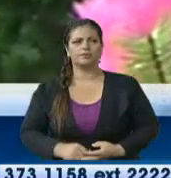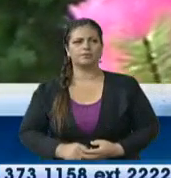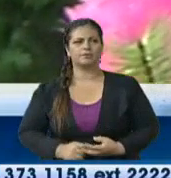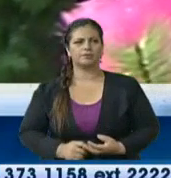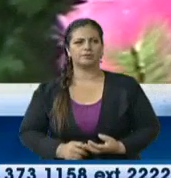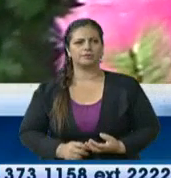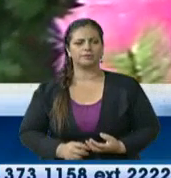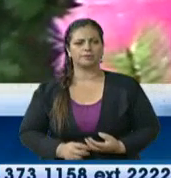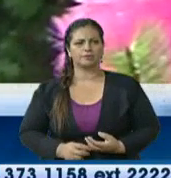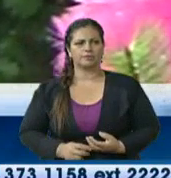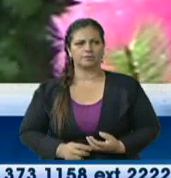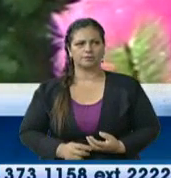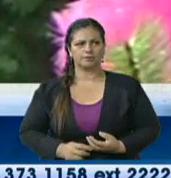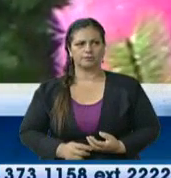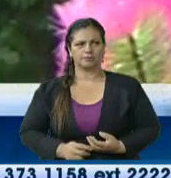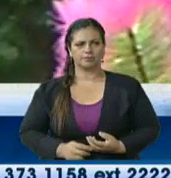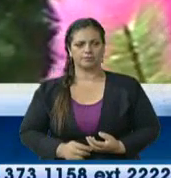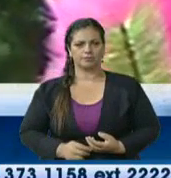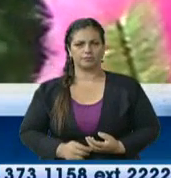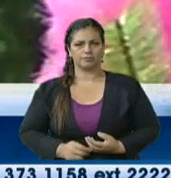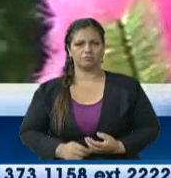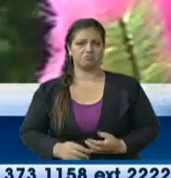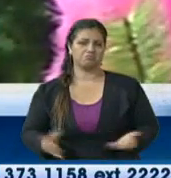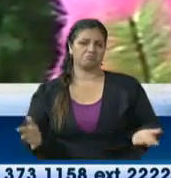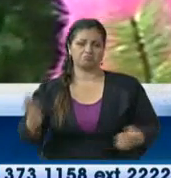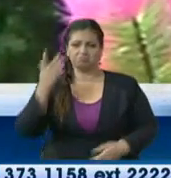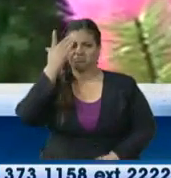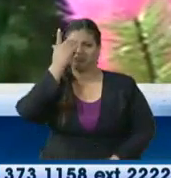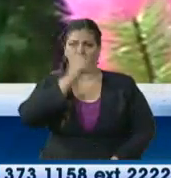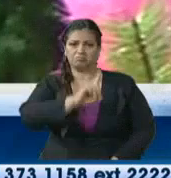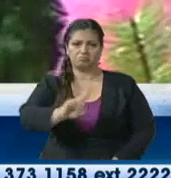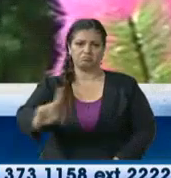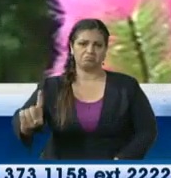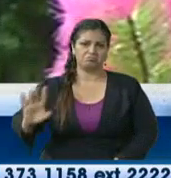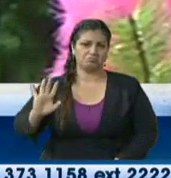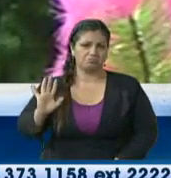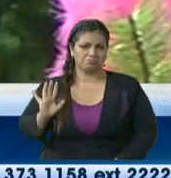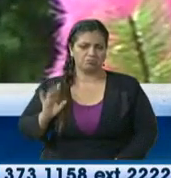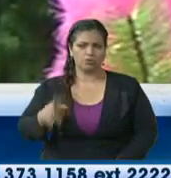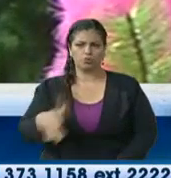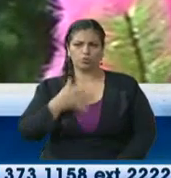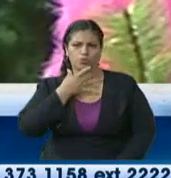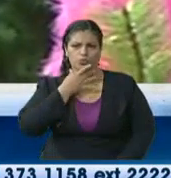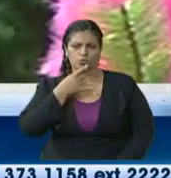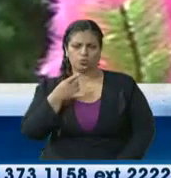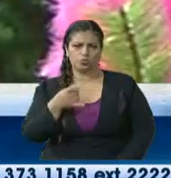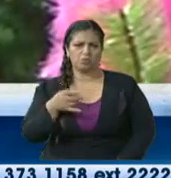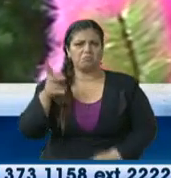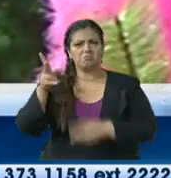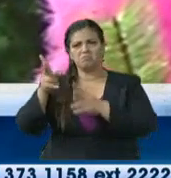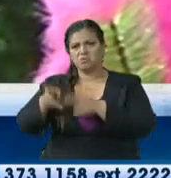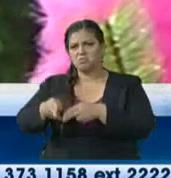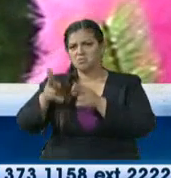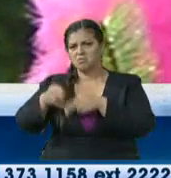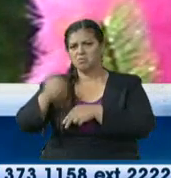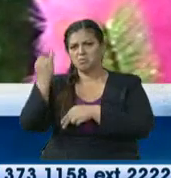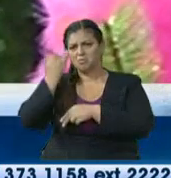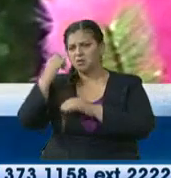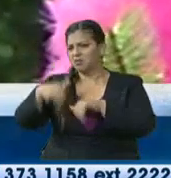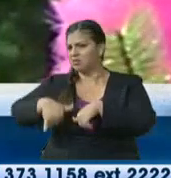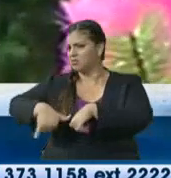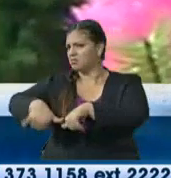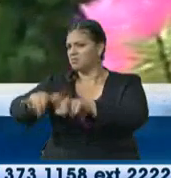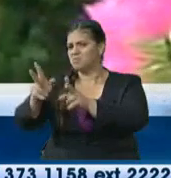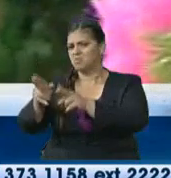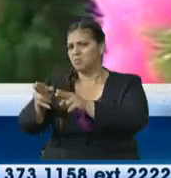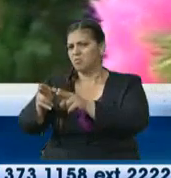que bien cabe analizarlo. Si en su casa, en su hogar, usted cree que puede romper esquemas y paradigmas, me encanta. Me parece muy bien. Así que aquí en